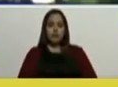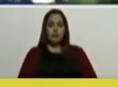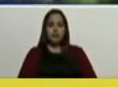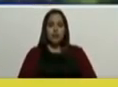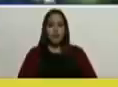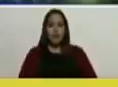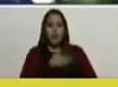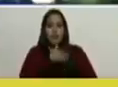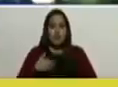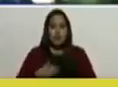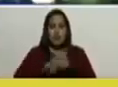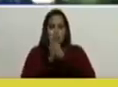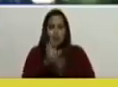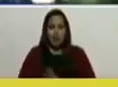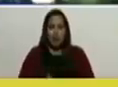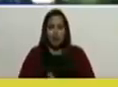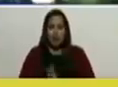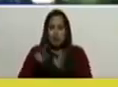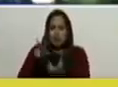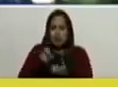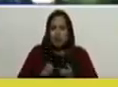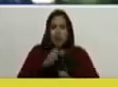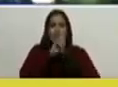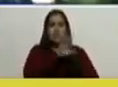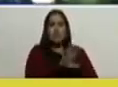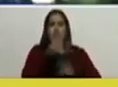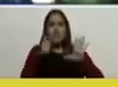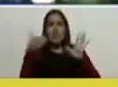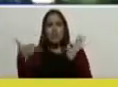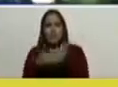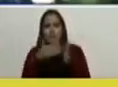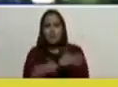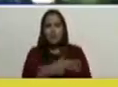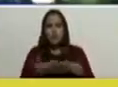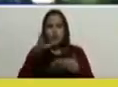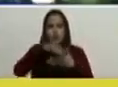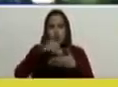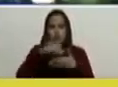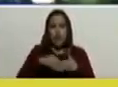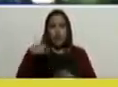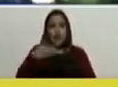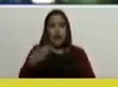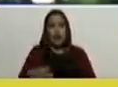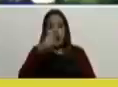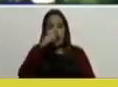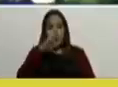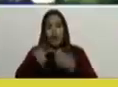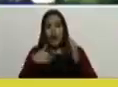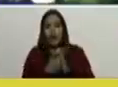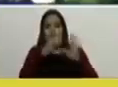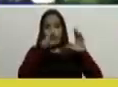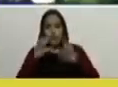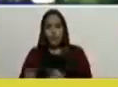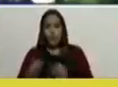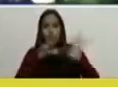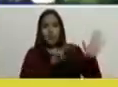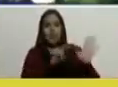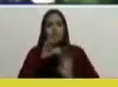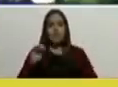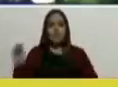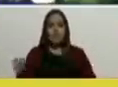Hicieron rebajar nuestro ingreso de 56 mil millones de dólares anuales a 700 millones de dólares